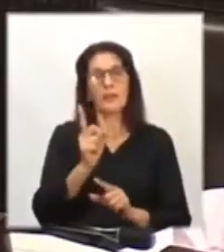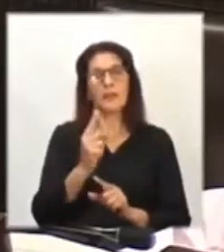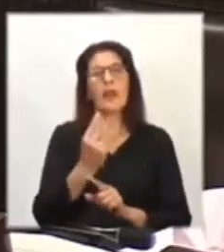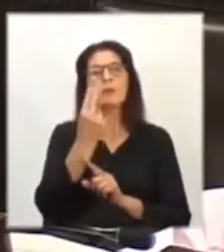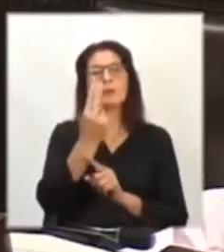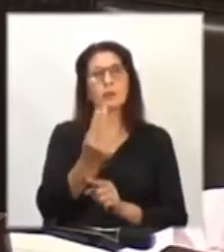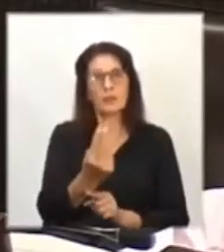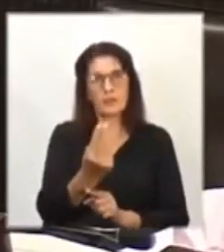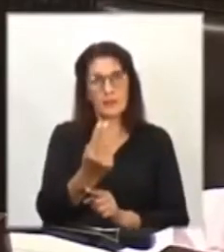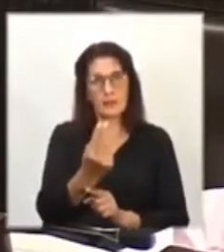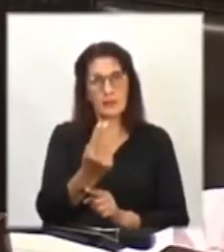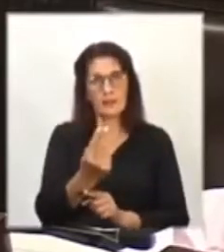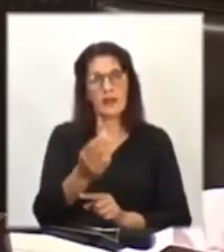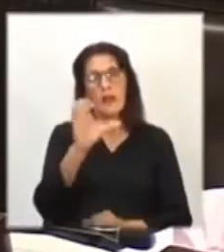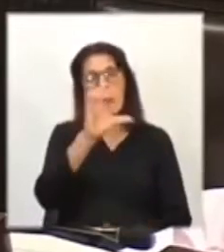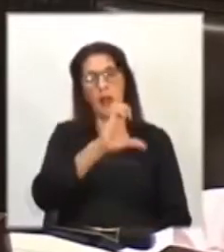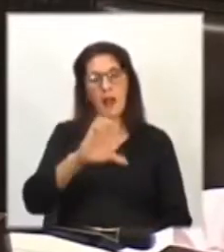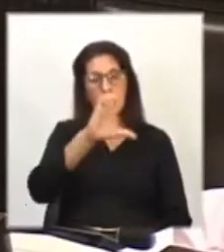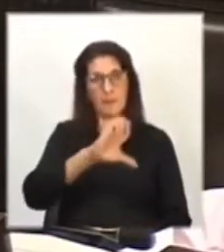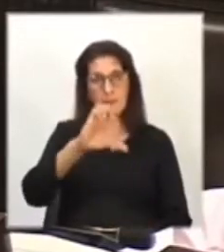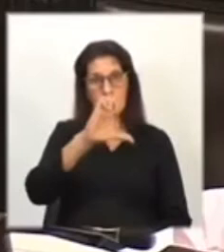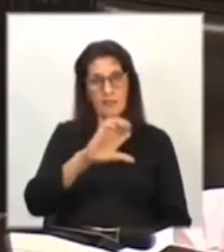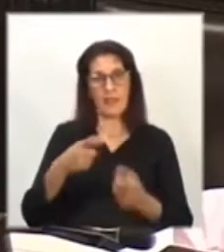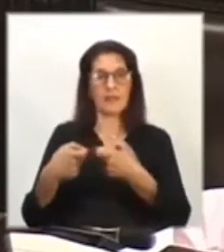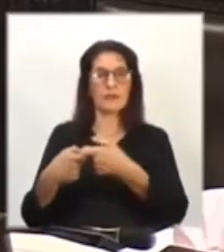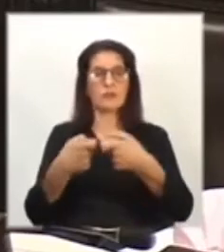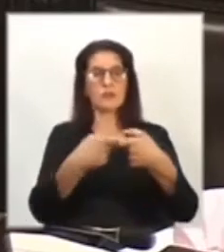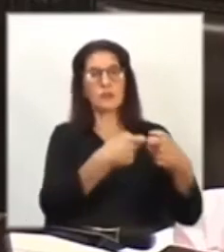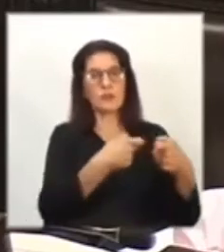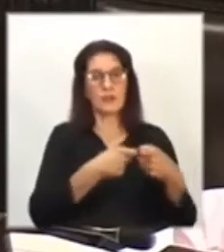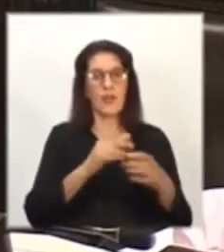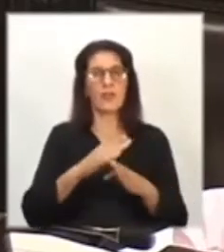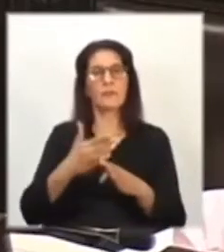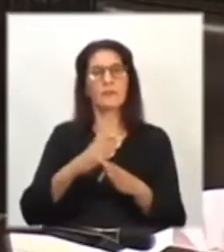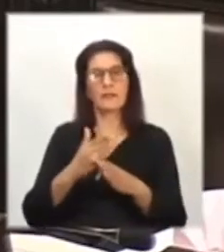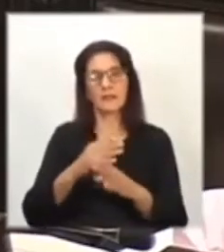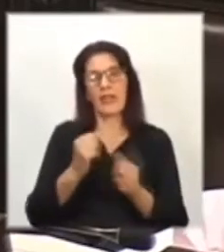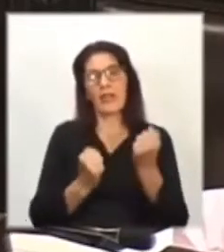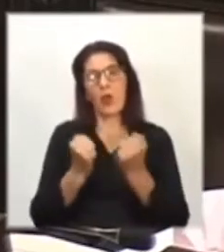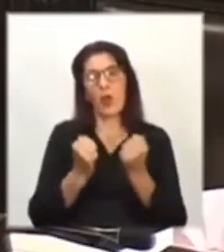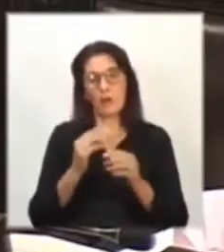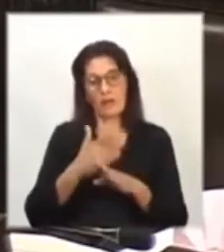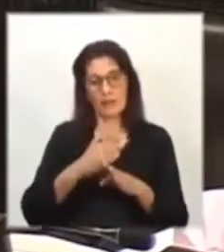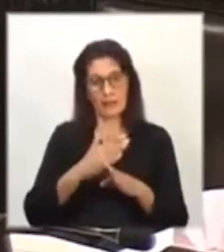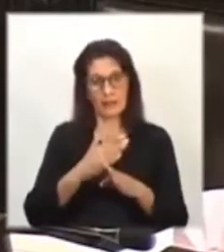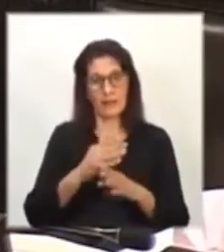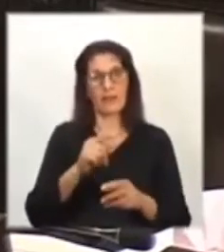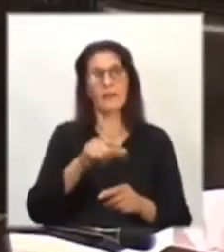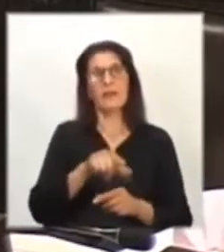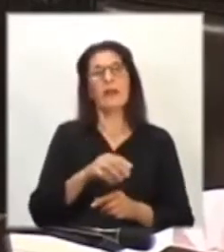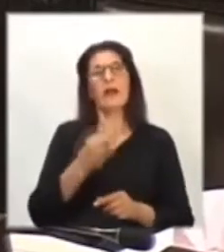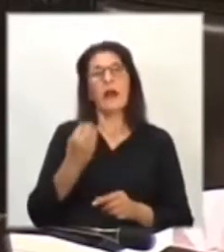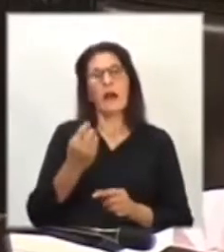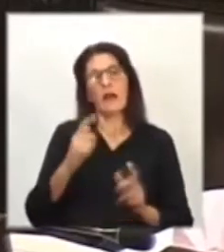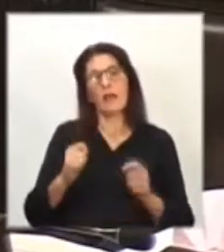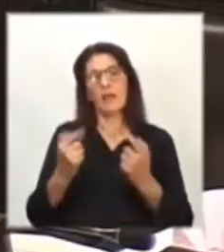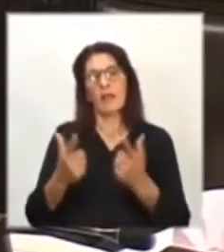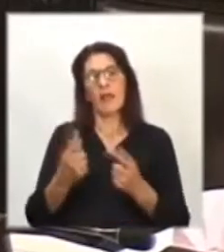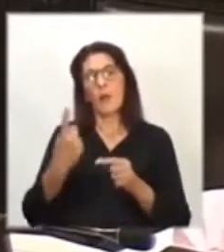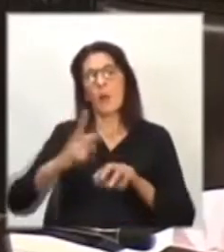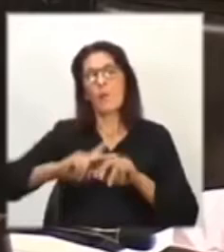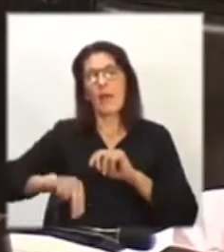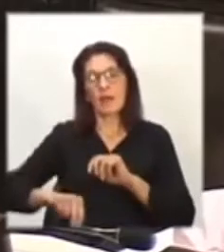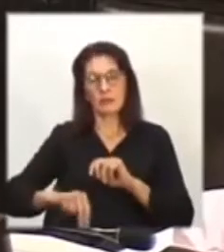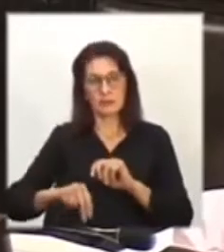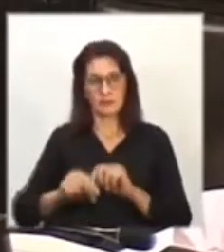se debe autorizar a las empresas de sociedad mixta, de economía mixta, como se conocen, a establecer un plazo